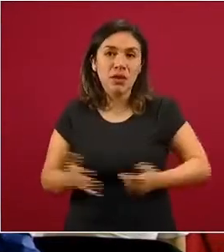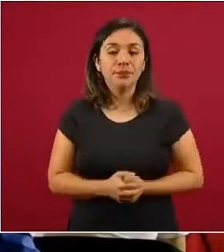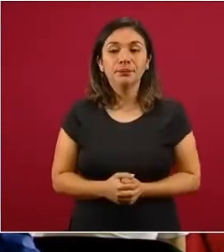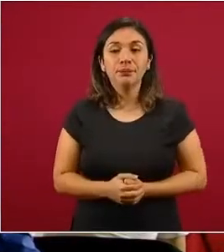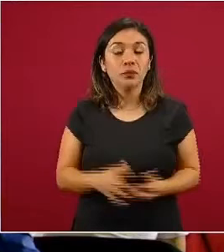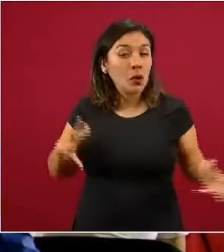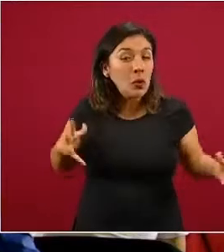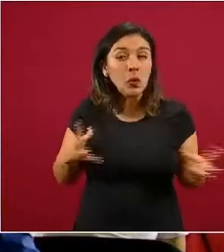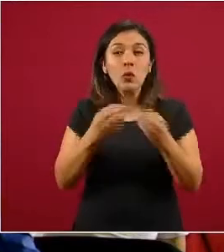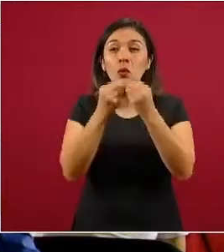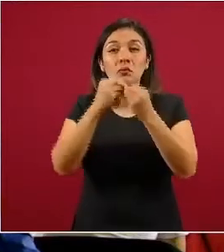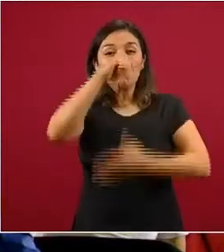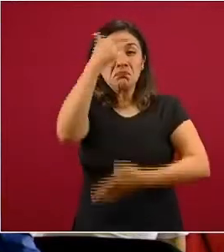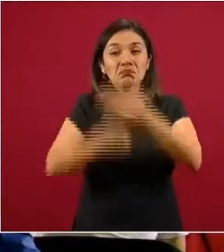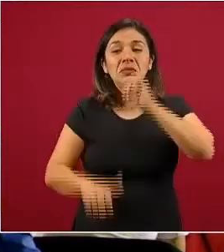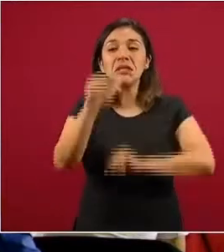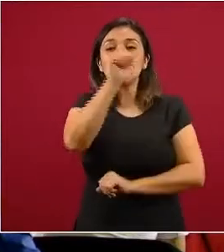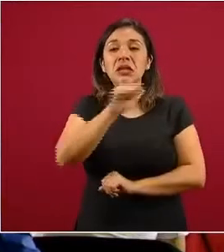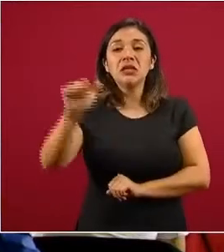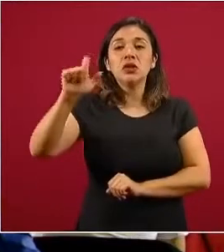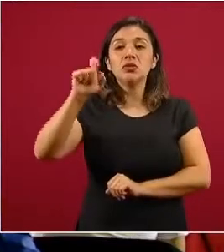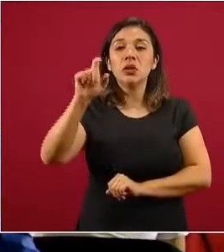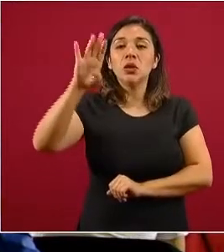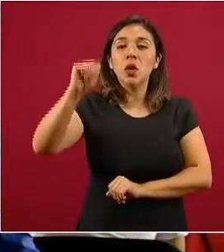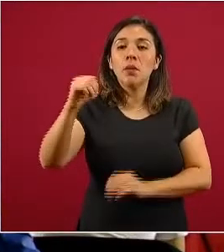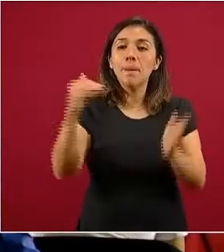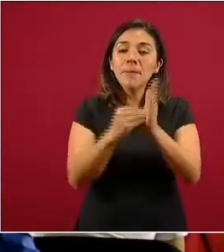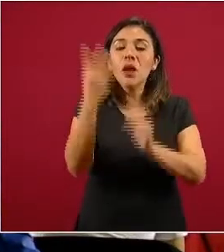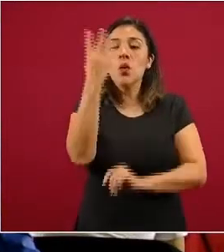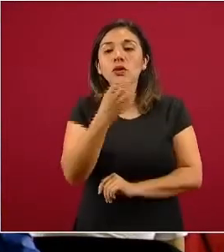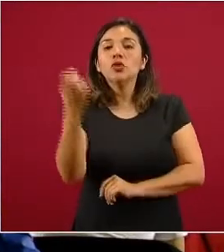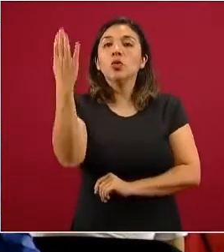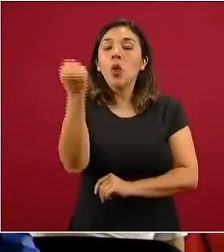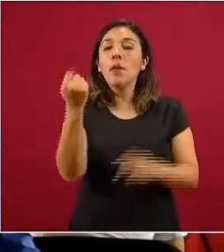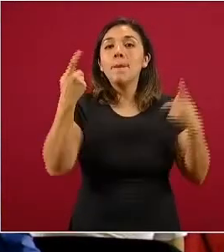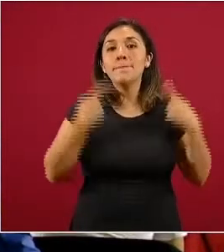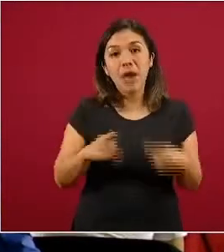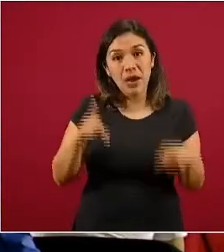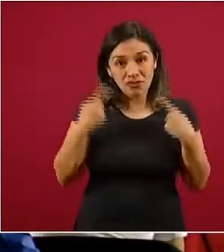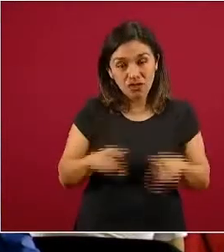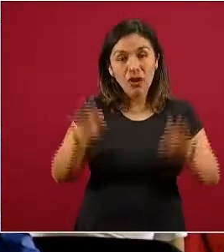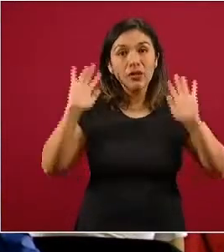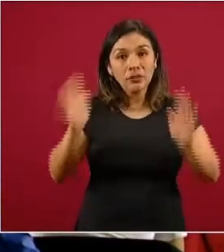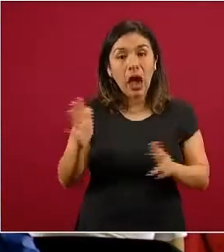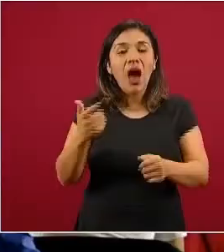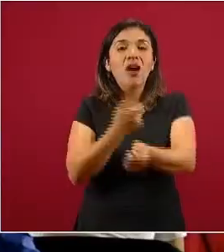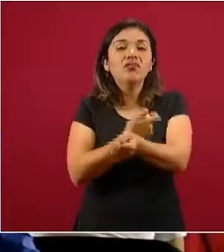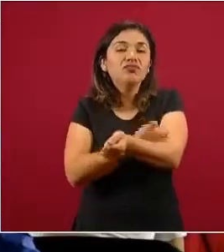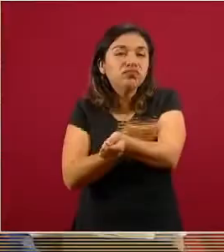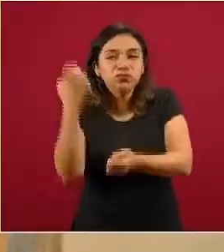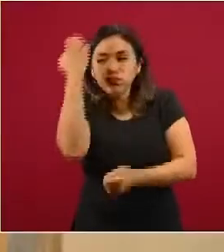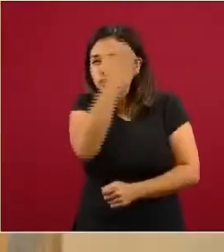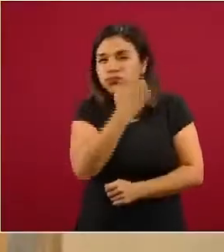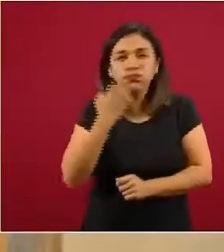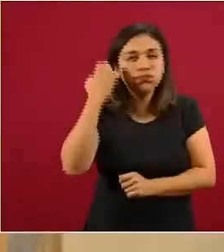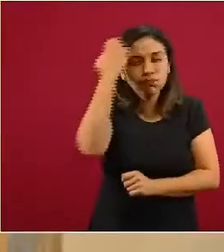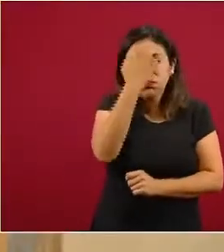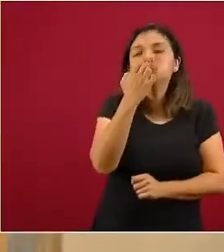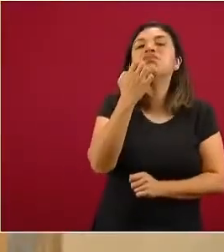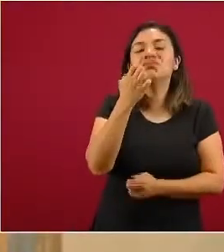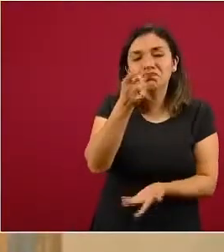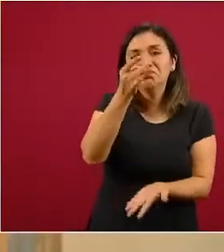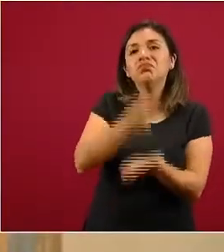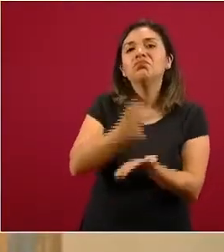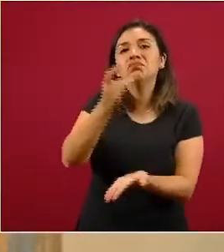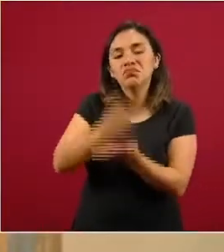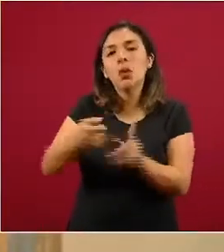el número de casos totales entre sospechosos, negativos, etcétera, que teníamos en la